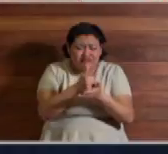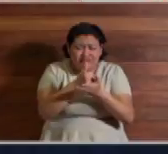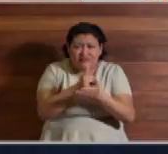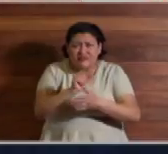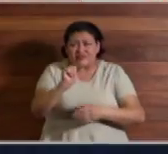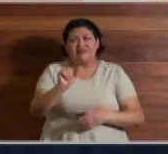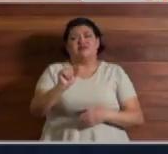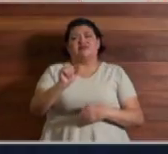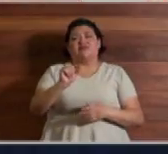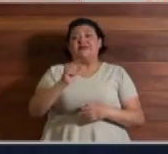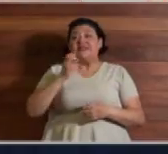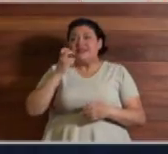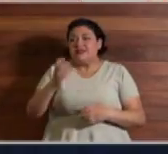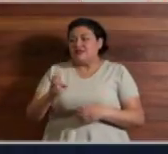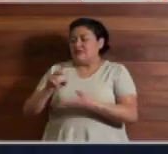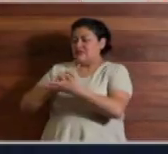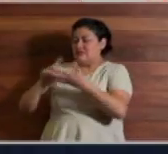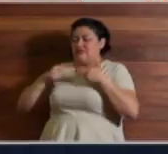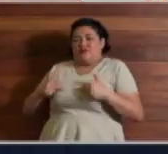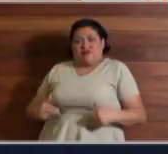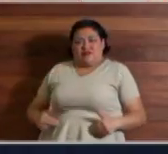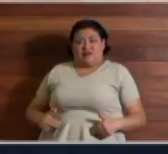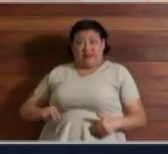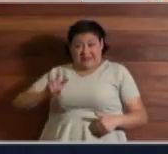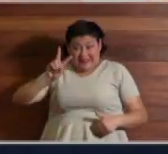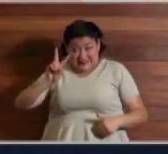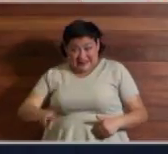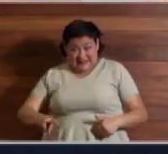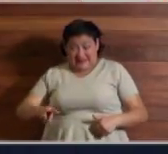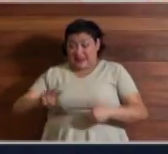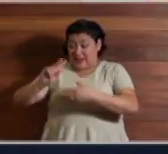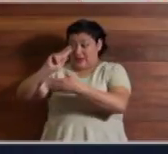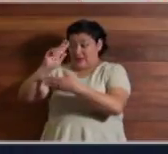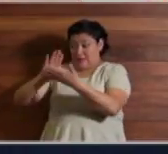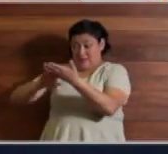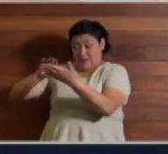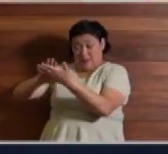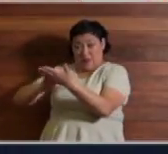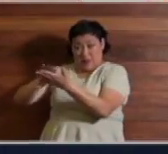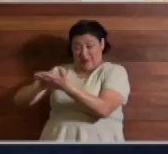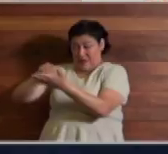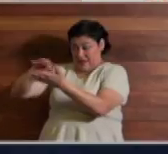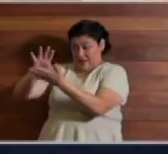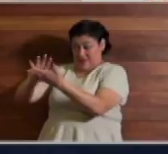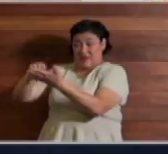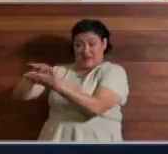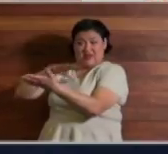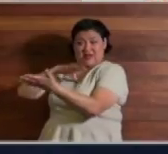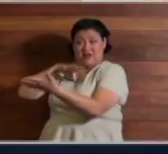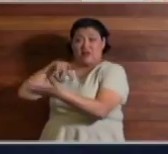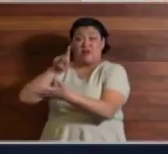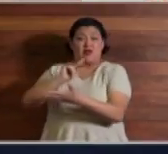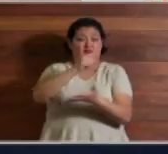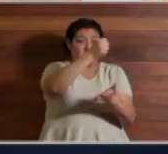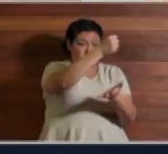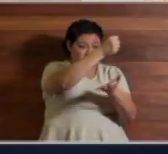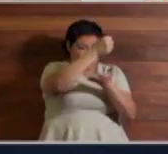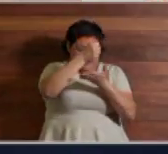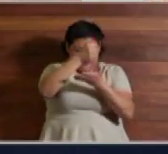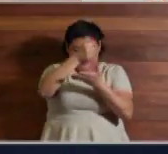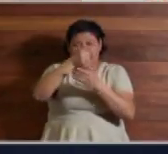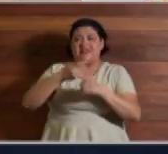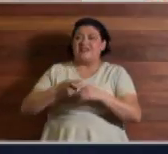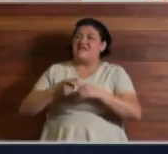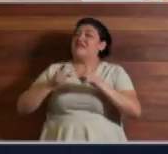derechos humanos, en realidad, la inercia programática presupuestal sigue vigente.